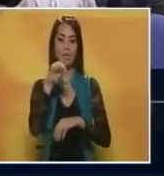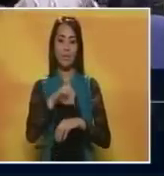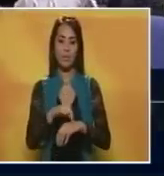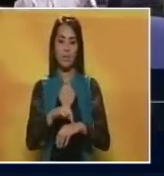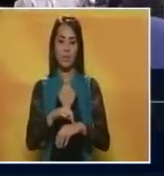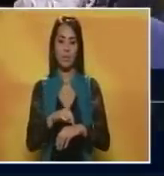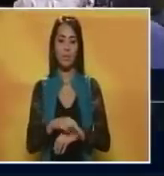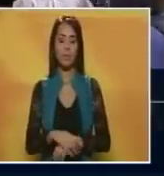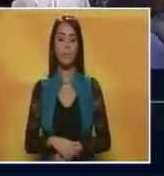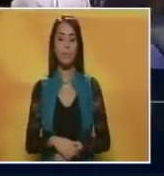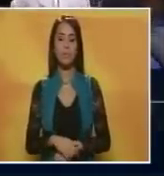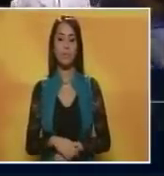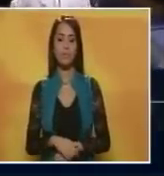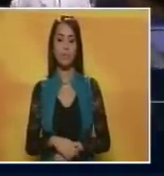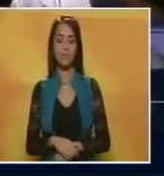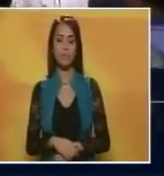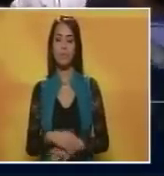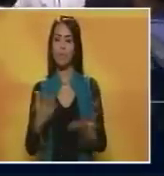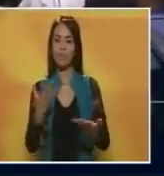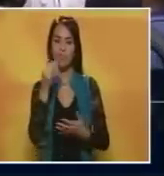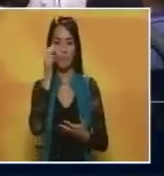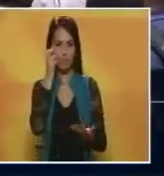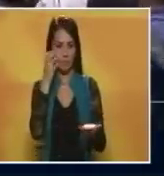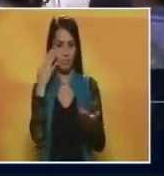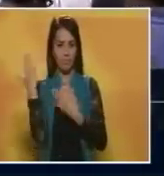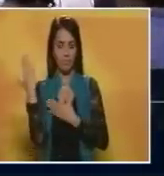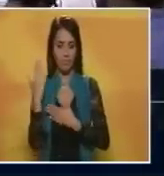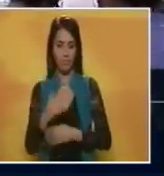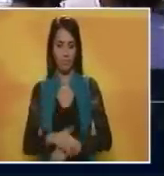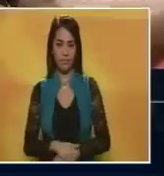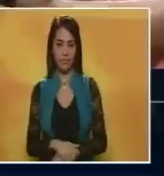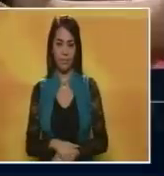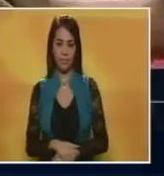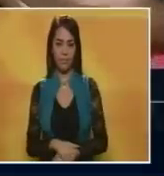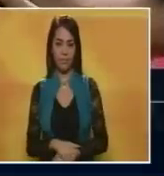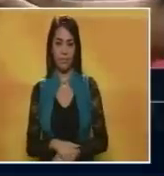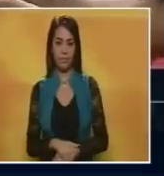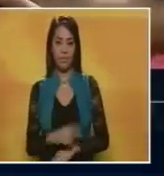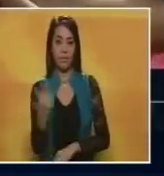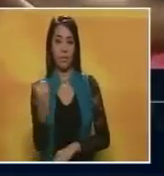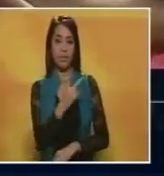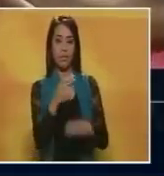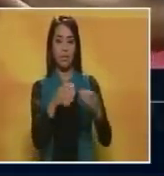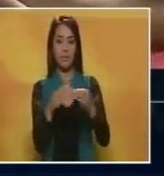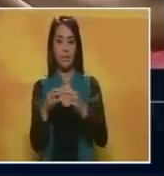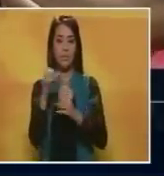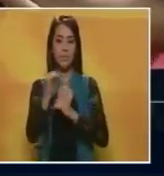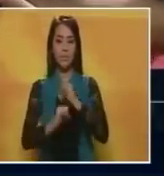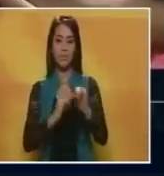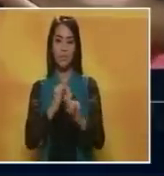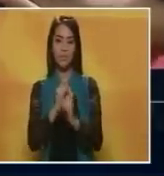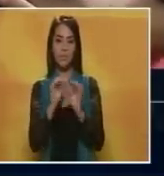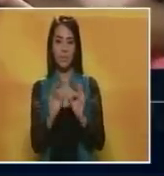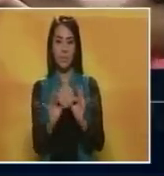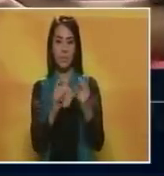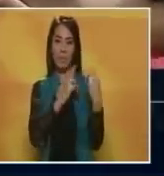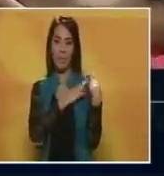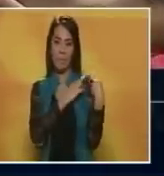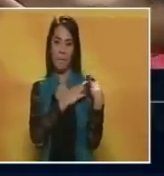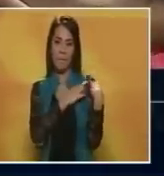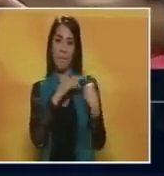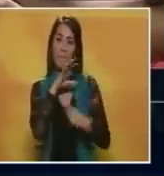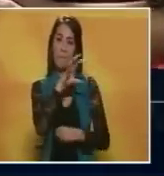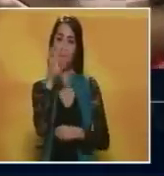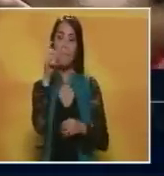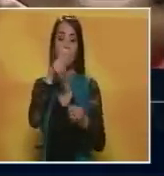delsa solórzano veamos que fue lo que dijo la parlamentaria ambos organismos internacionales su instancias correspondientes y los